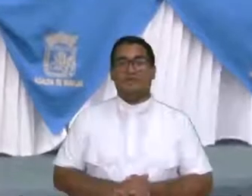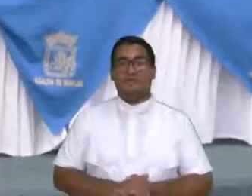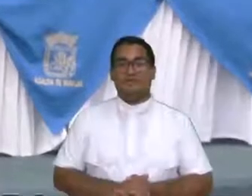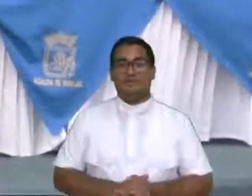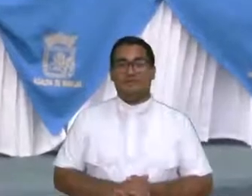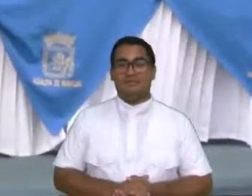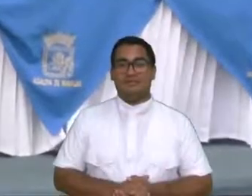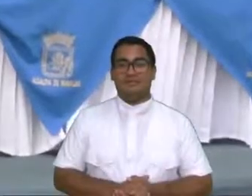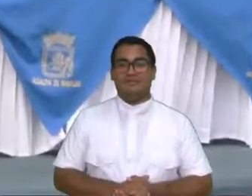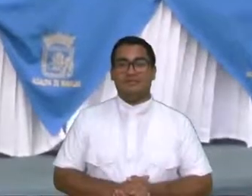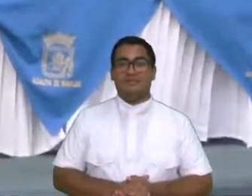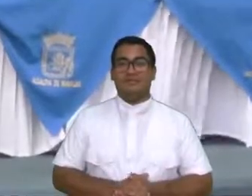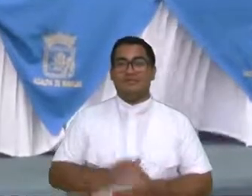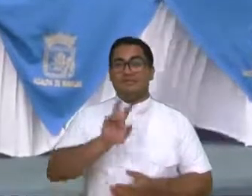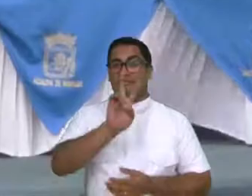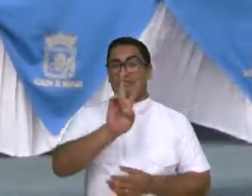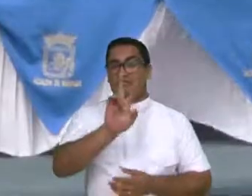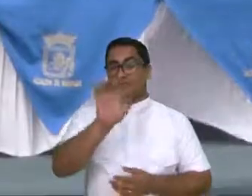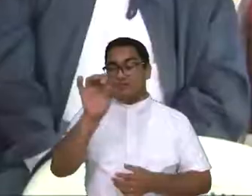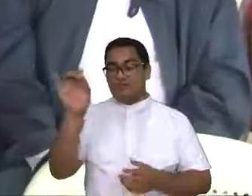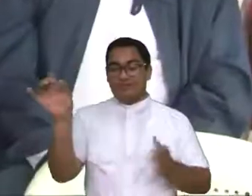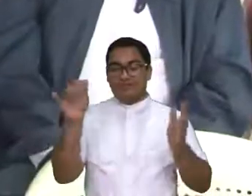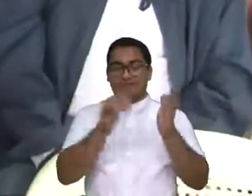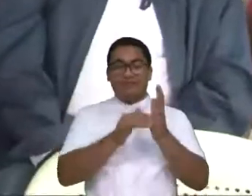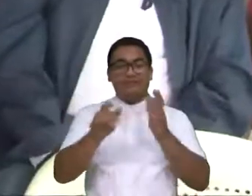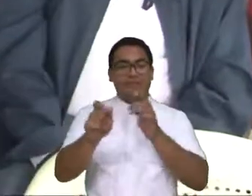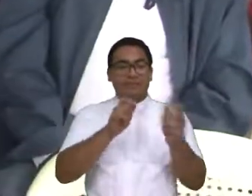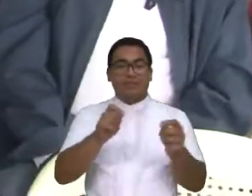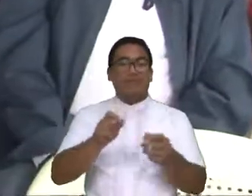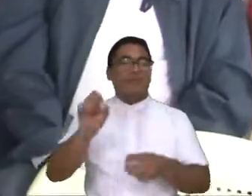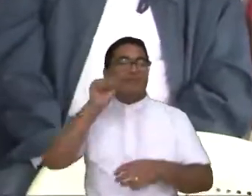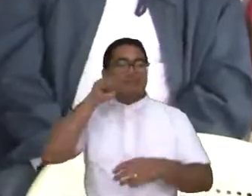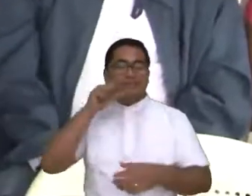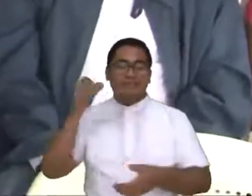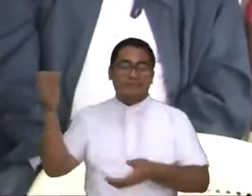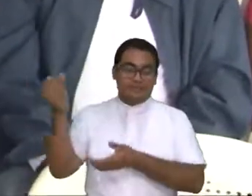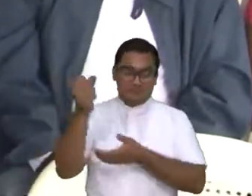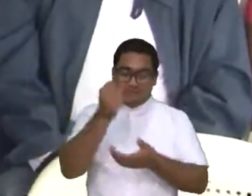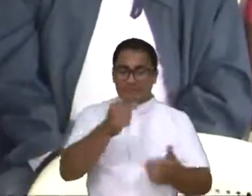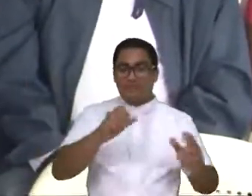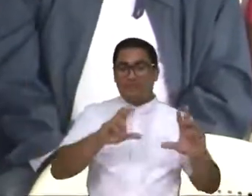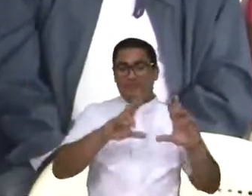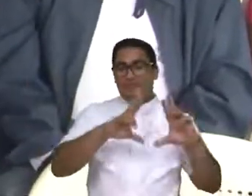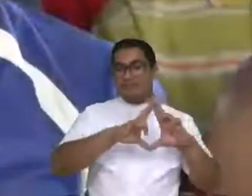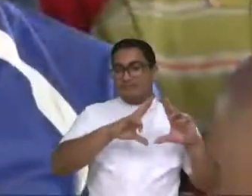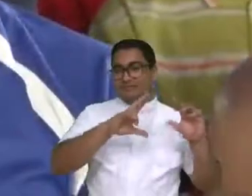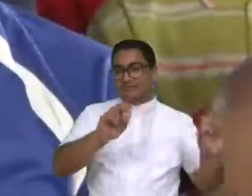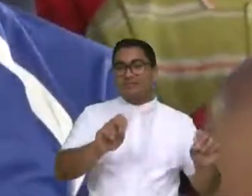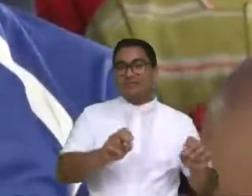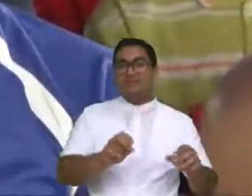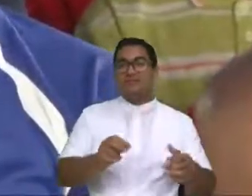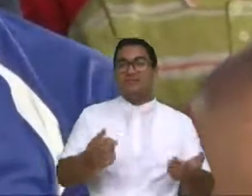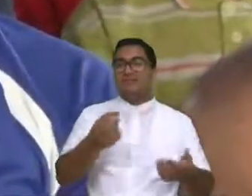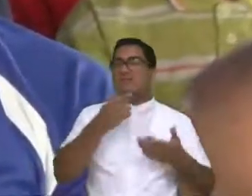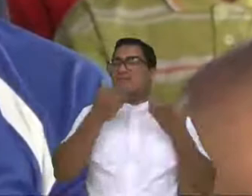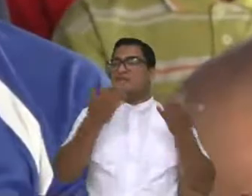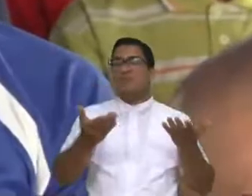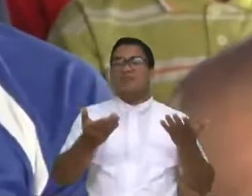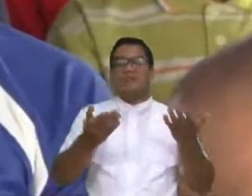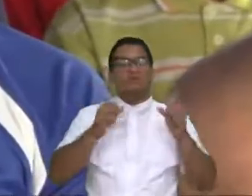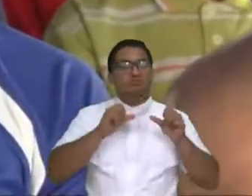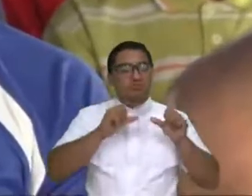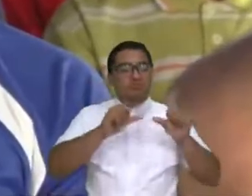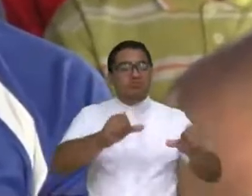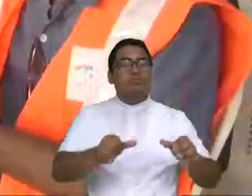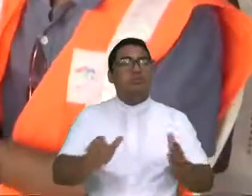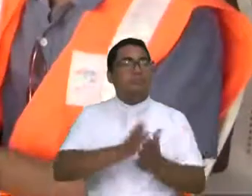Un desembolso de $200,000 entregó el gobierno de China-Taiwán al pueblo y gobierno de Nicaragua para continuar con el programa